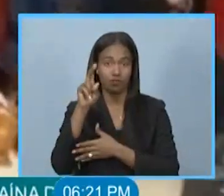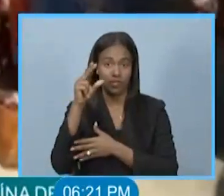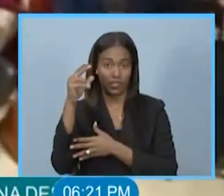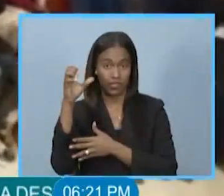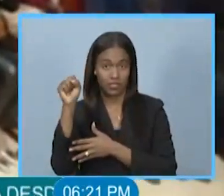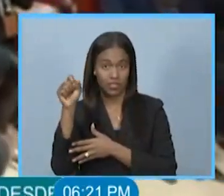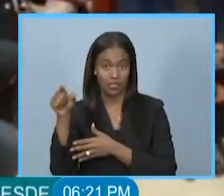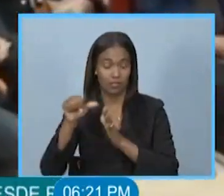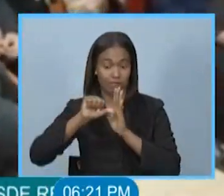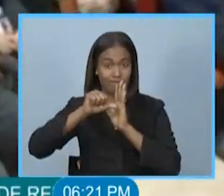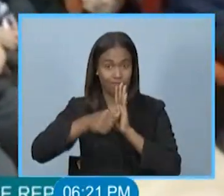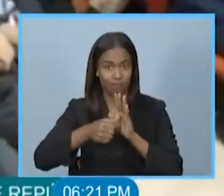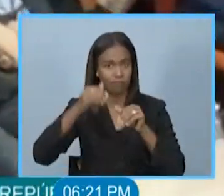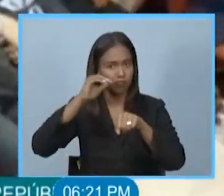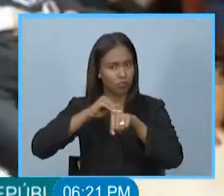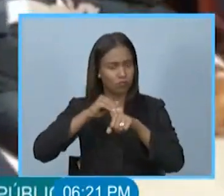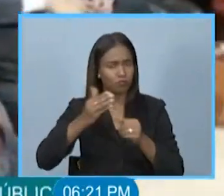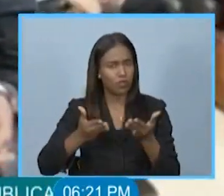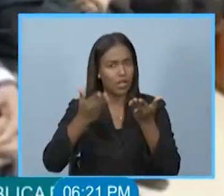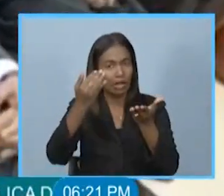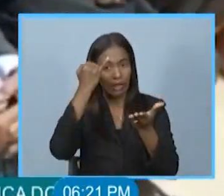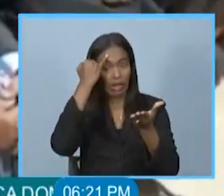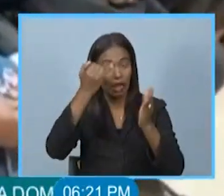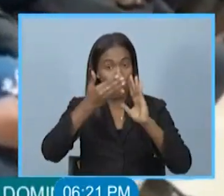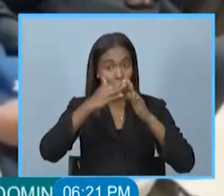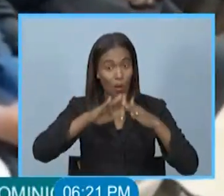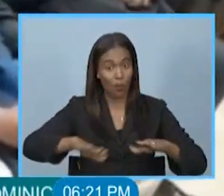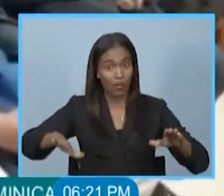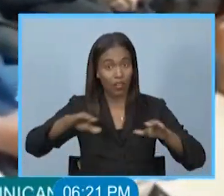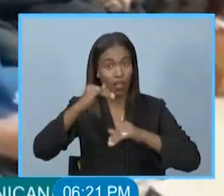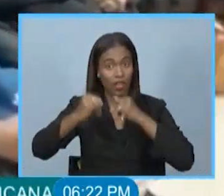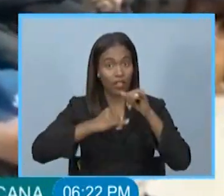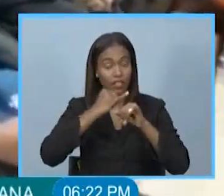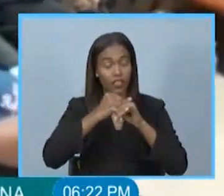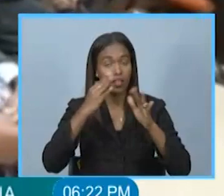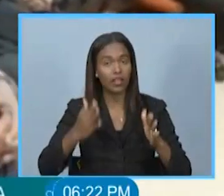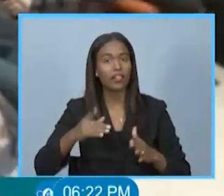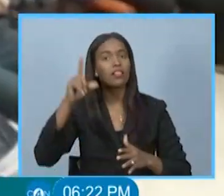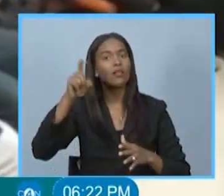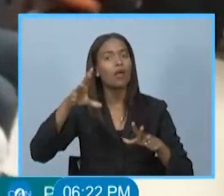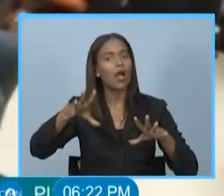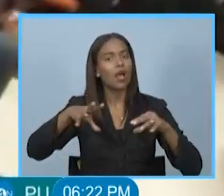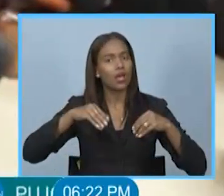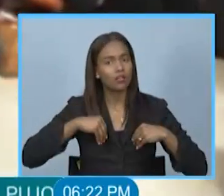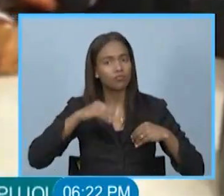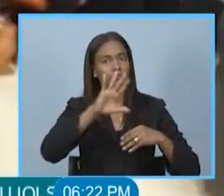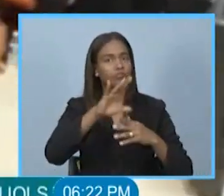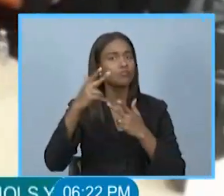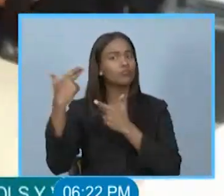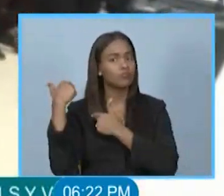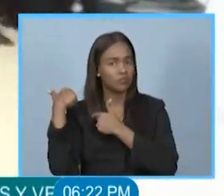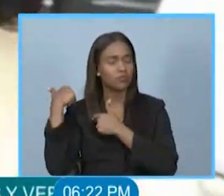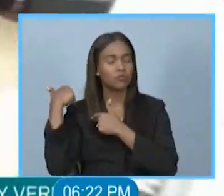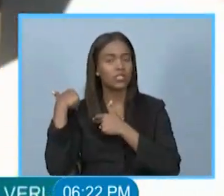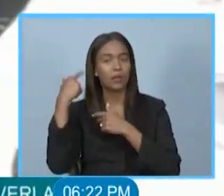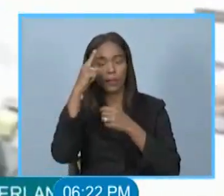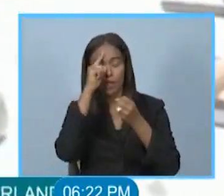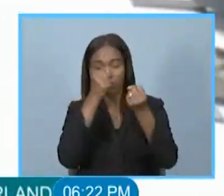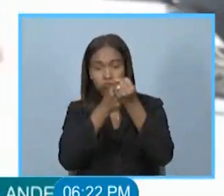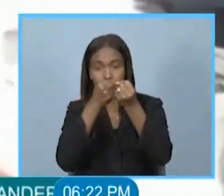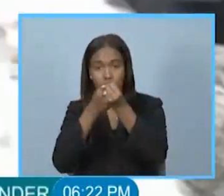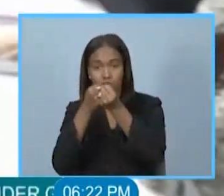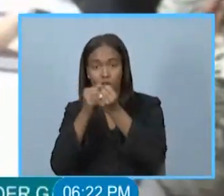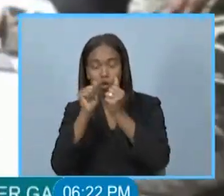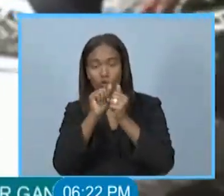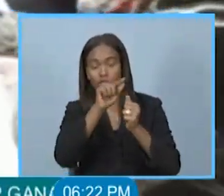Maldonado reiteró su planteamiento de que la comunidad internacional debe asumir la responsabilidad de colaborar